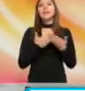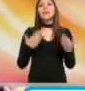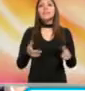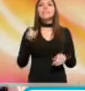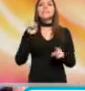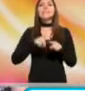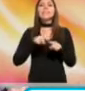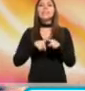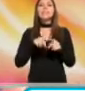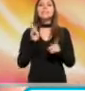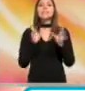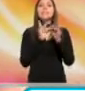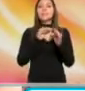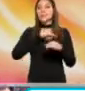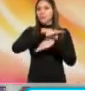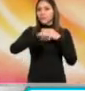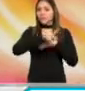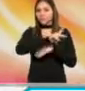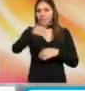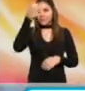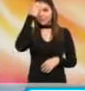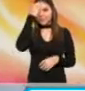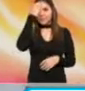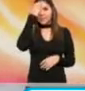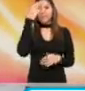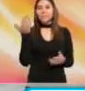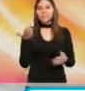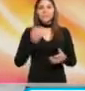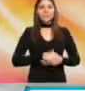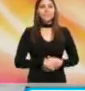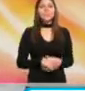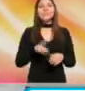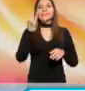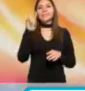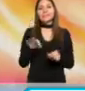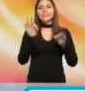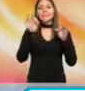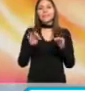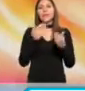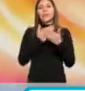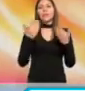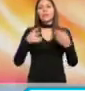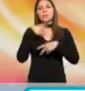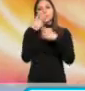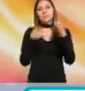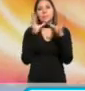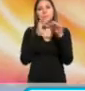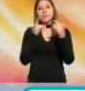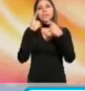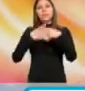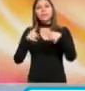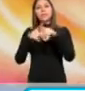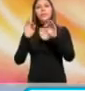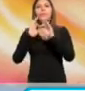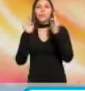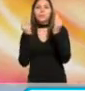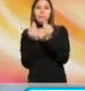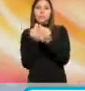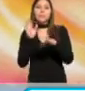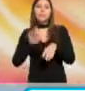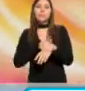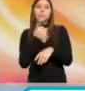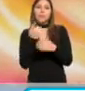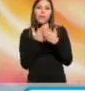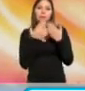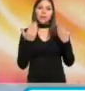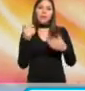Porque todos lo conocemos. De vuelta de hoja. Exactamente. Pero vamos a conocerlo desde diferentes puntos de vista, porque además algo que